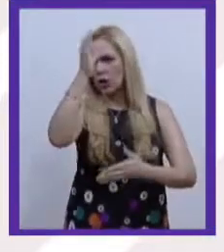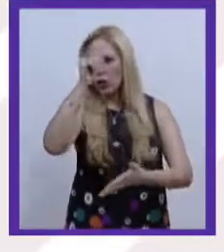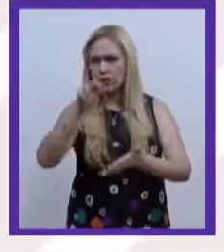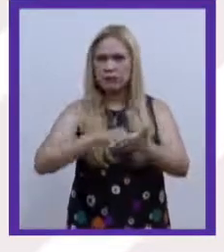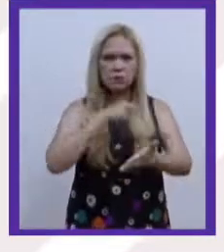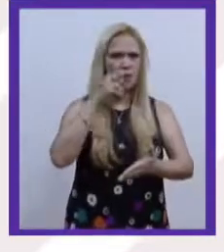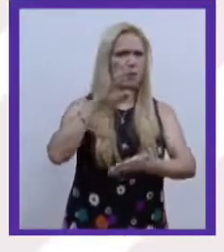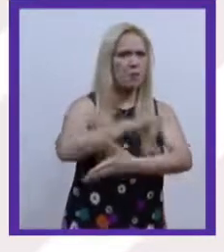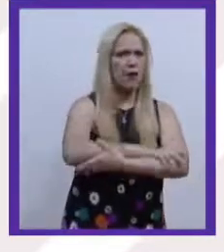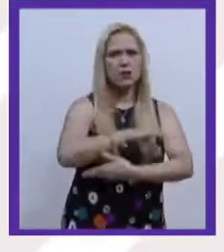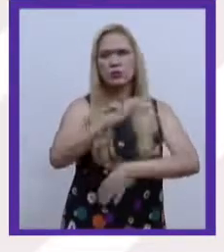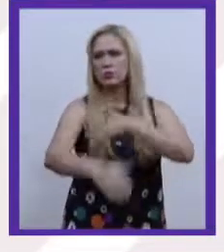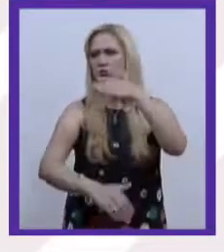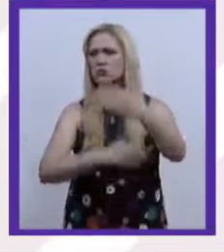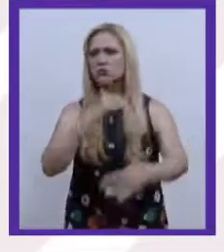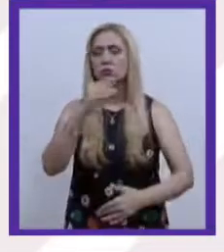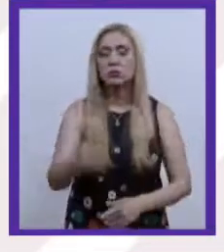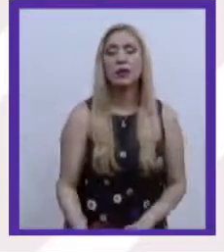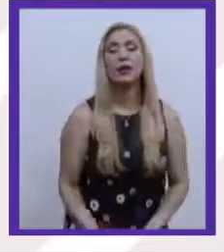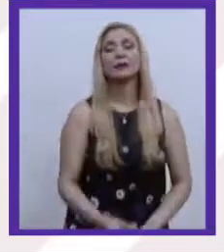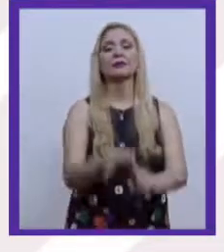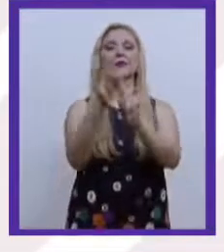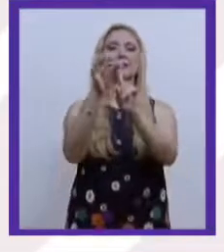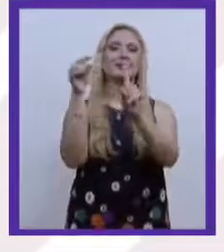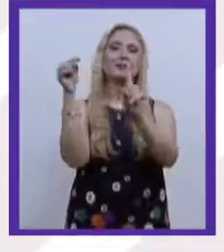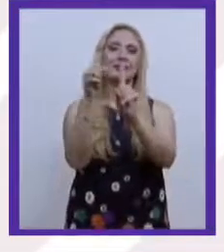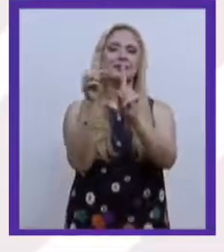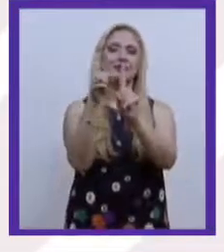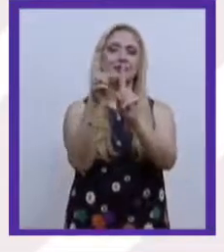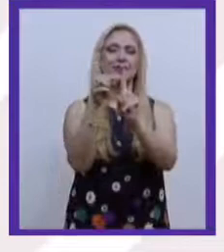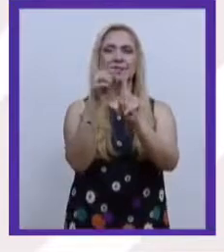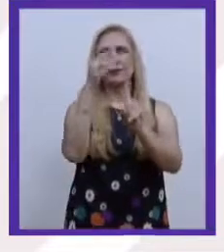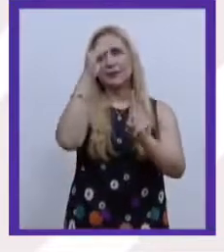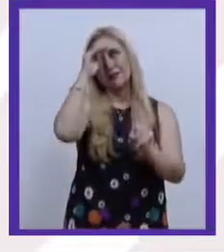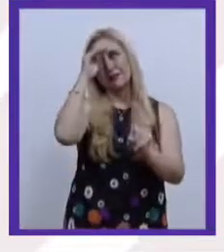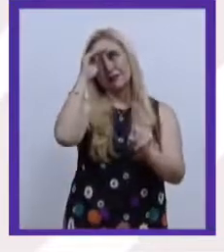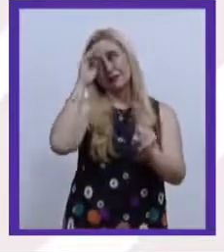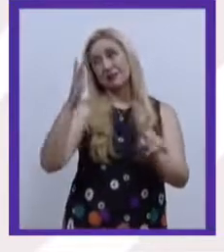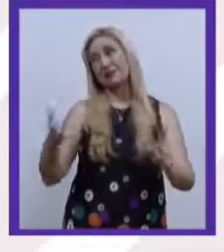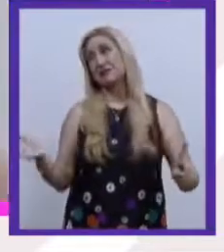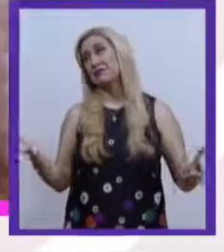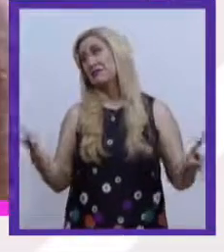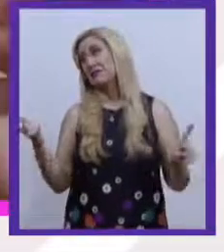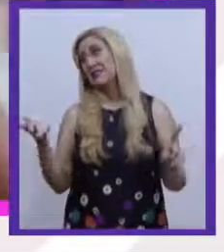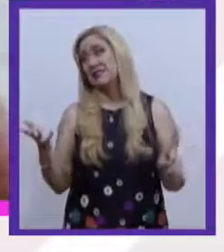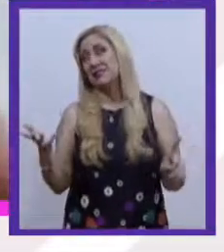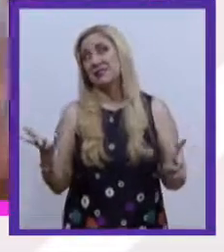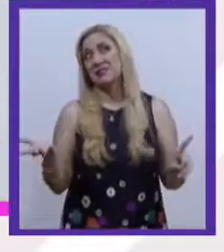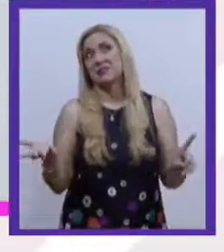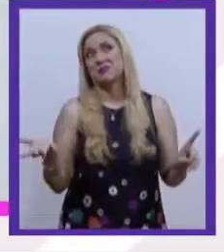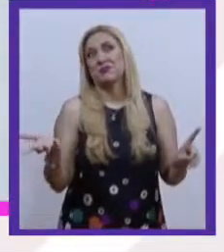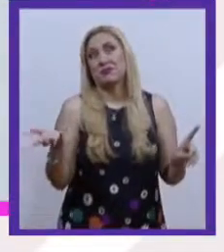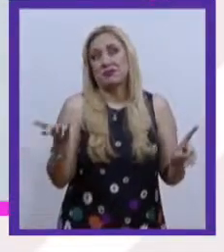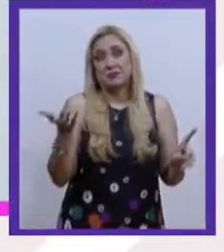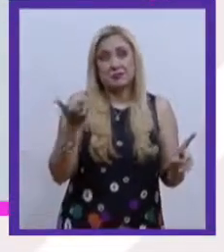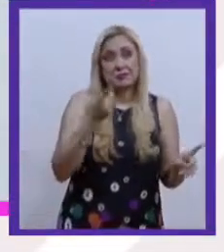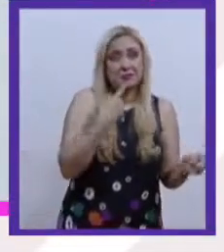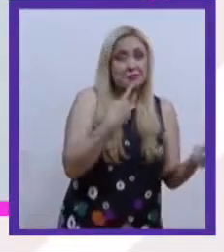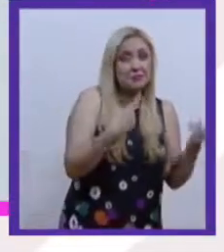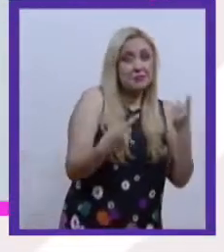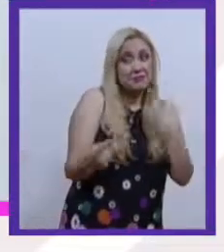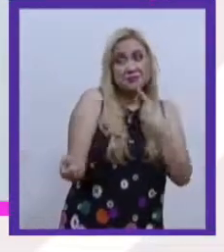pactos para avanzar, y uno de ellos fue esta reforma constitucional que parecía medio, ¿no? Casi así como que empezaba a